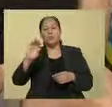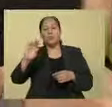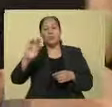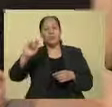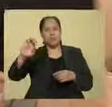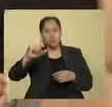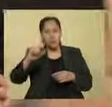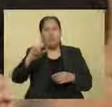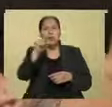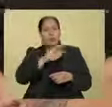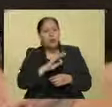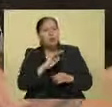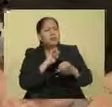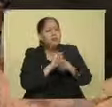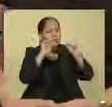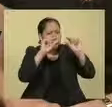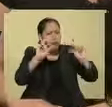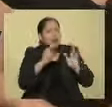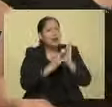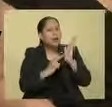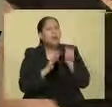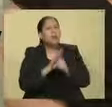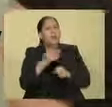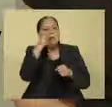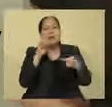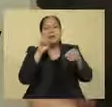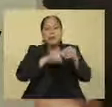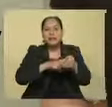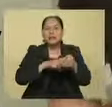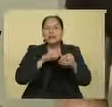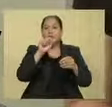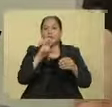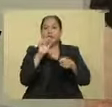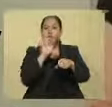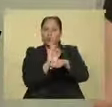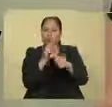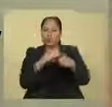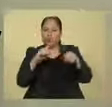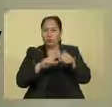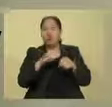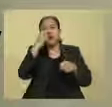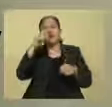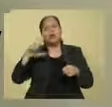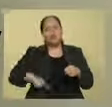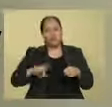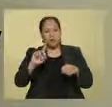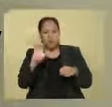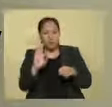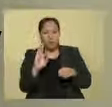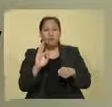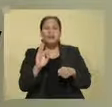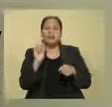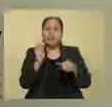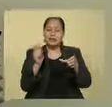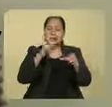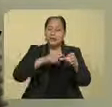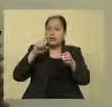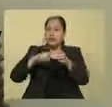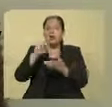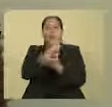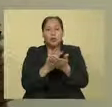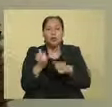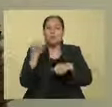www.salud.df.gob.mx, puedes consultar los requisitos para afiliarte al Sistema de Protección Social del Distrito Federal, el cual incorpora a sus programas